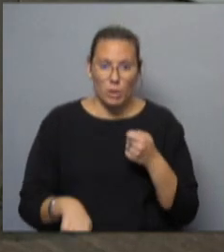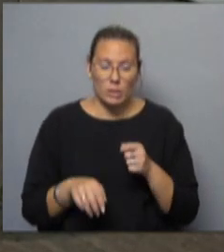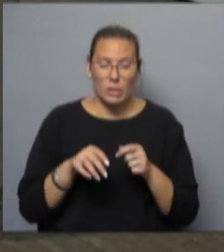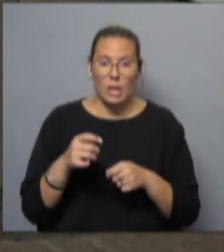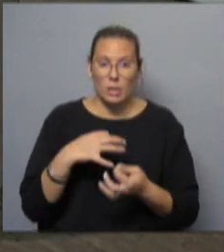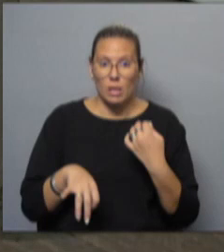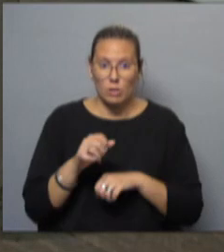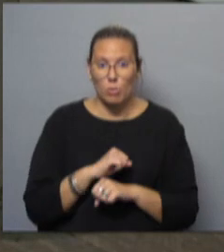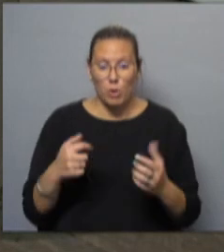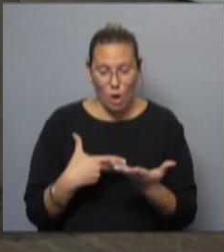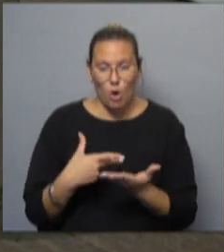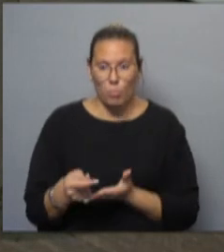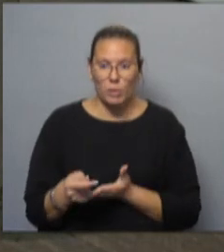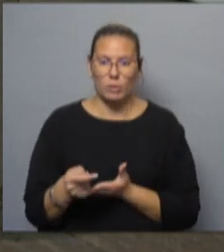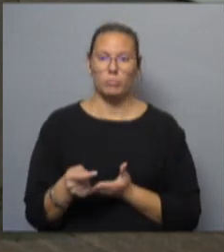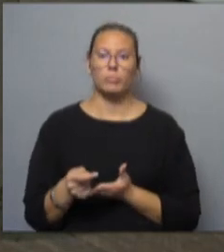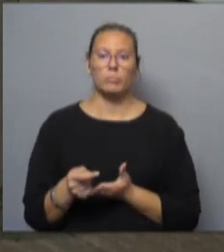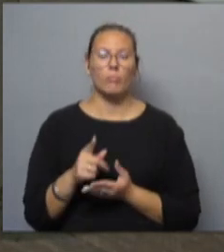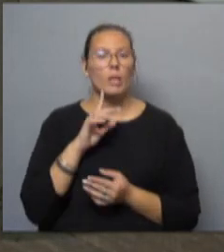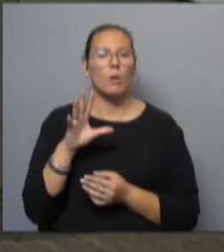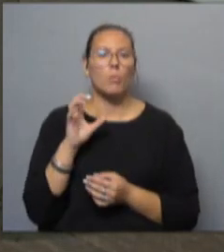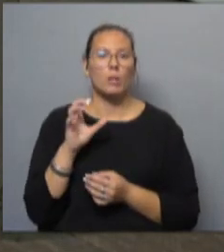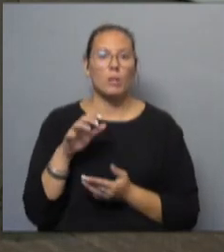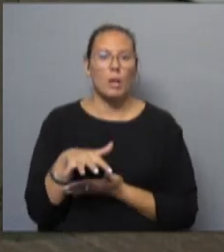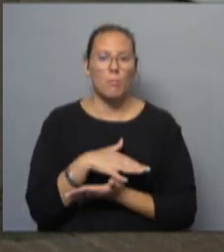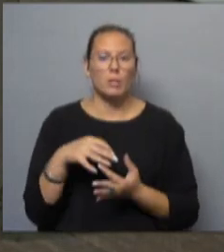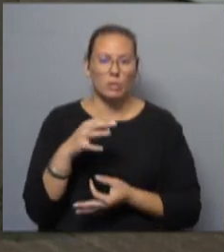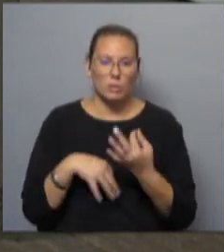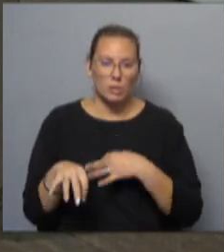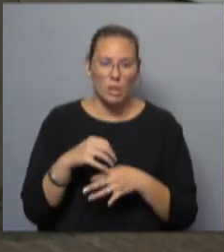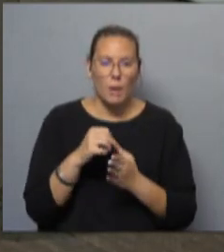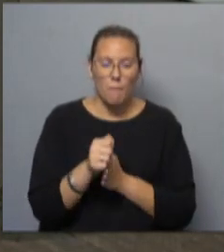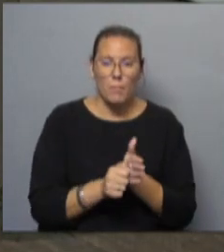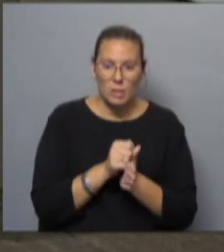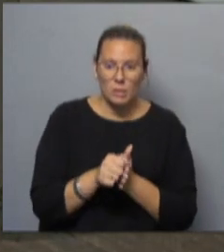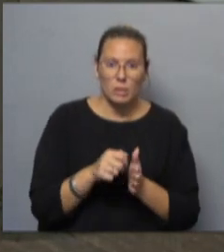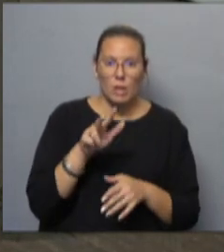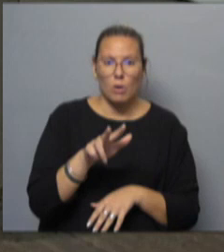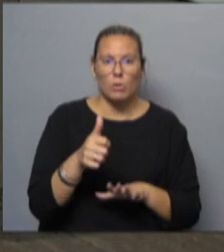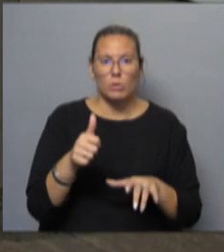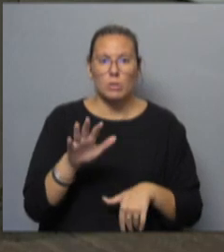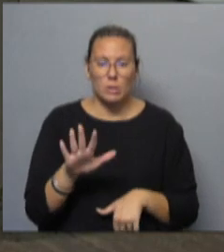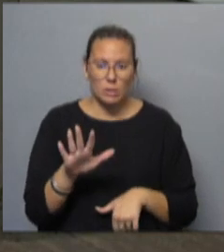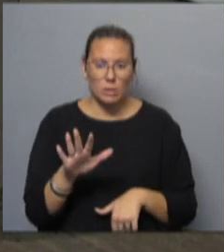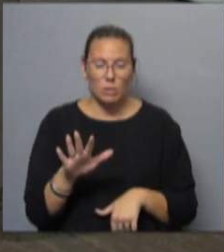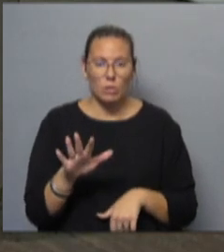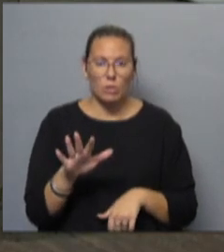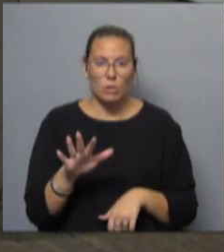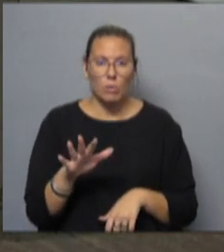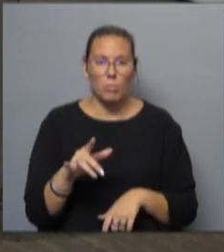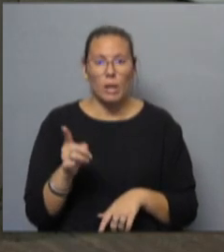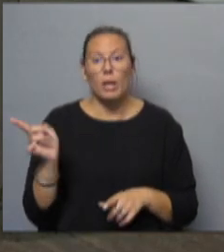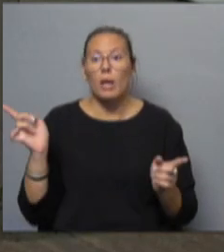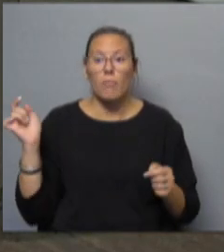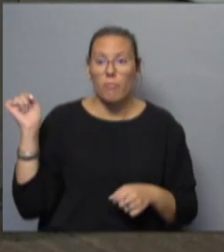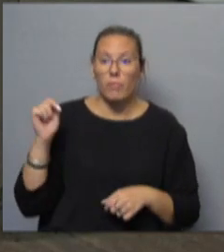pueden conseguir las entradas les recuerdo que espacio teatro queda en mar 6 865 para que se